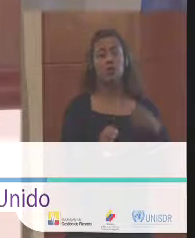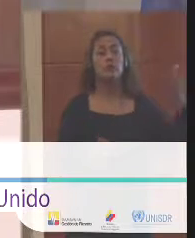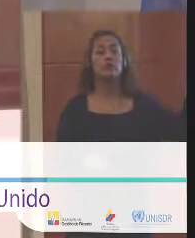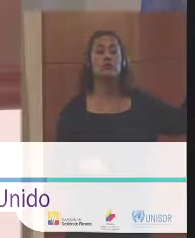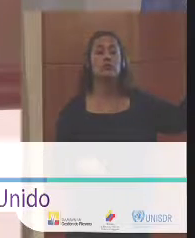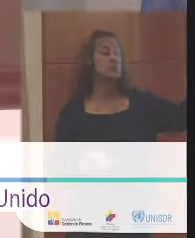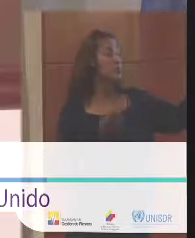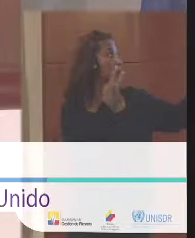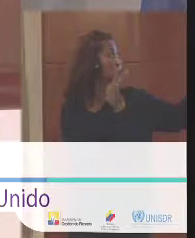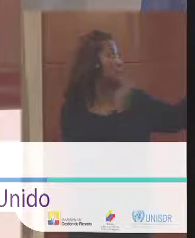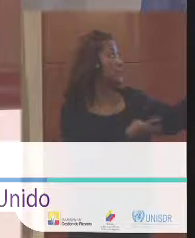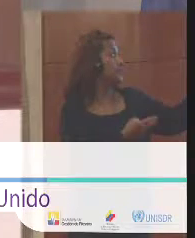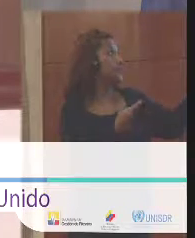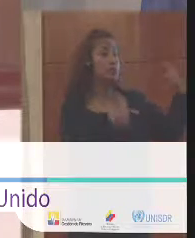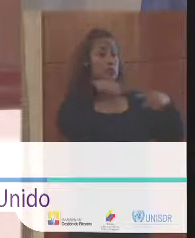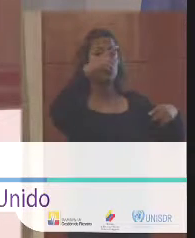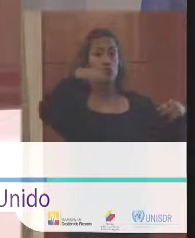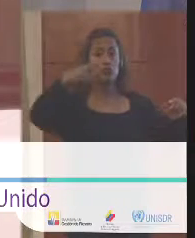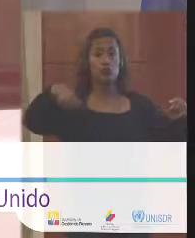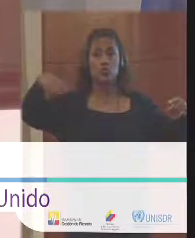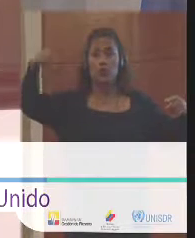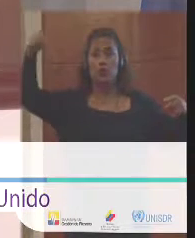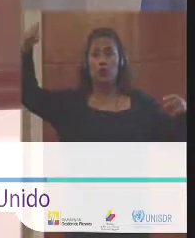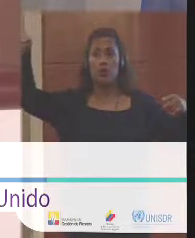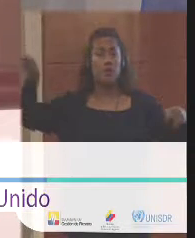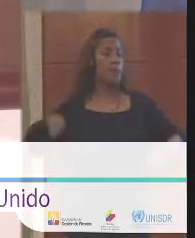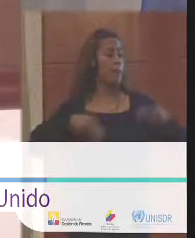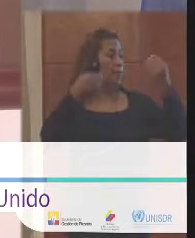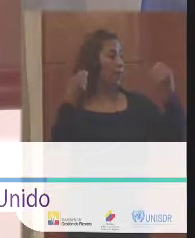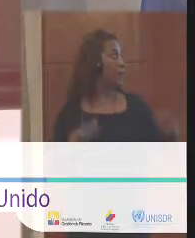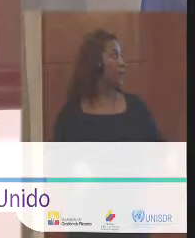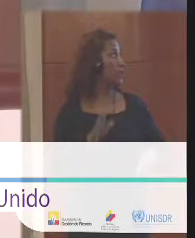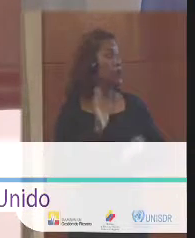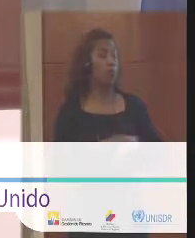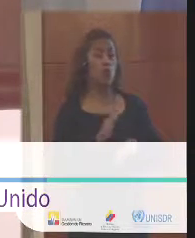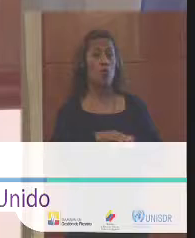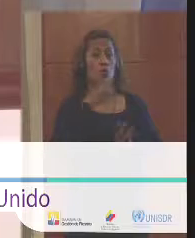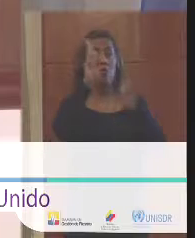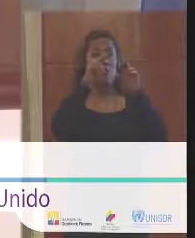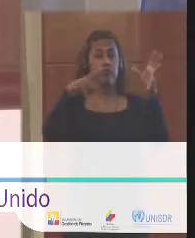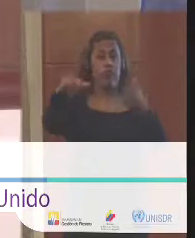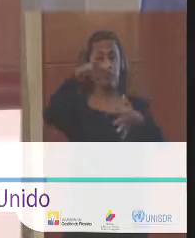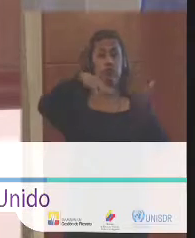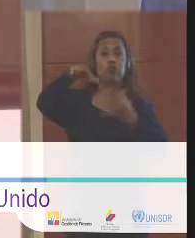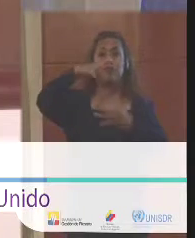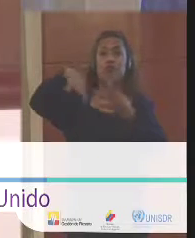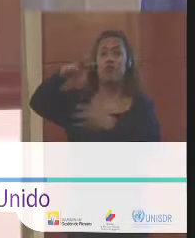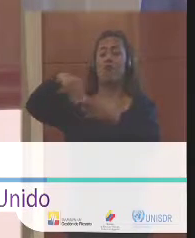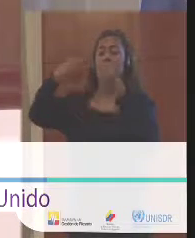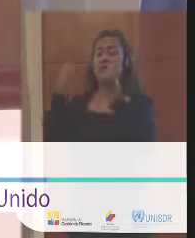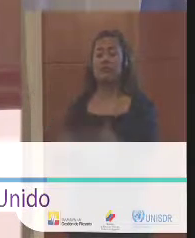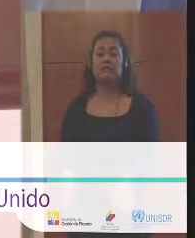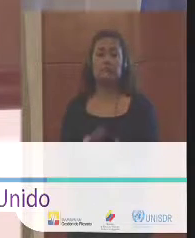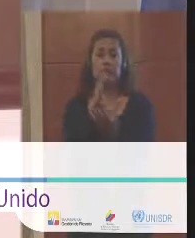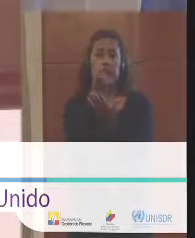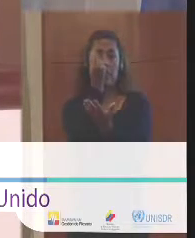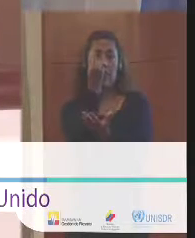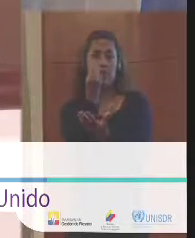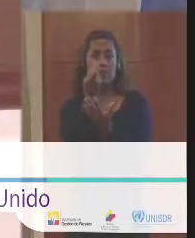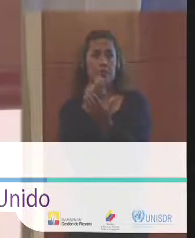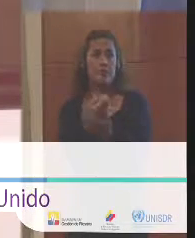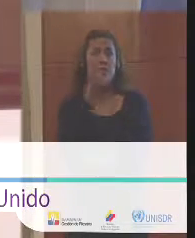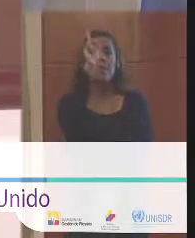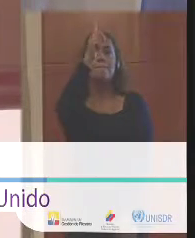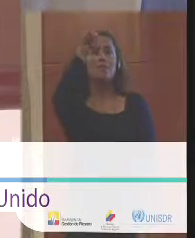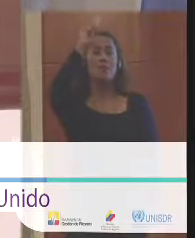Ahí se ven las pérdidas económicas causadas por los eventos naturales, por las catástrofes. Las cifras están en $1.000